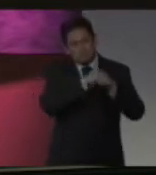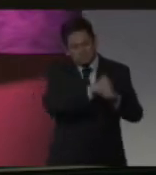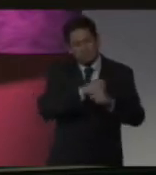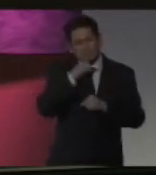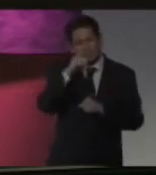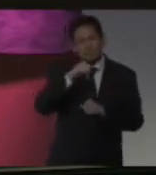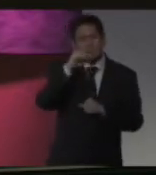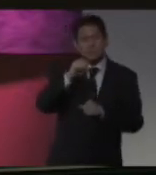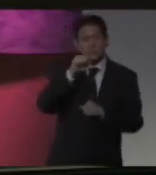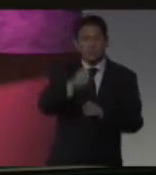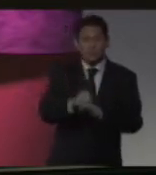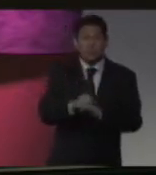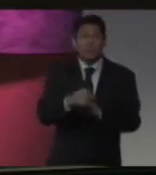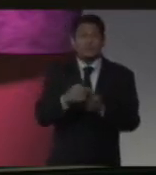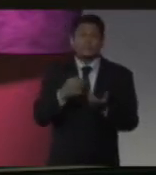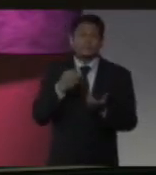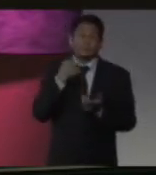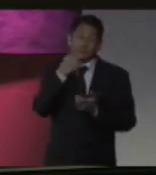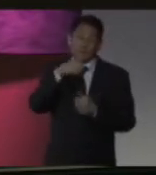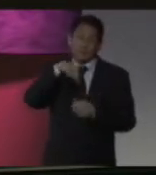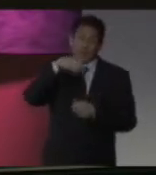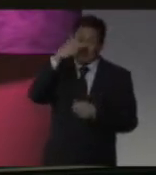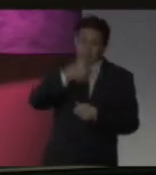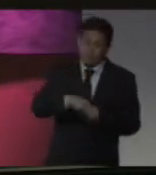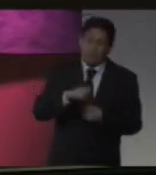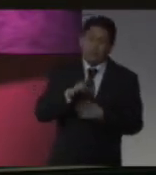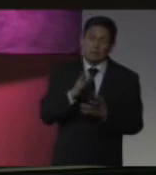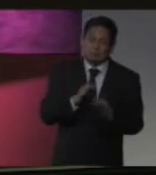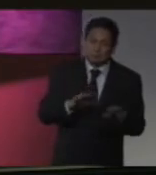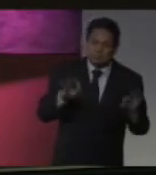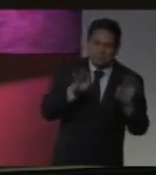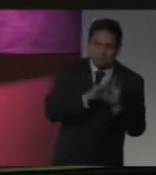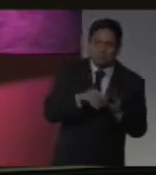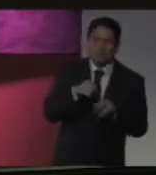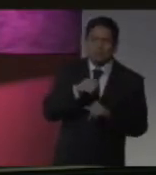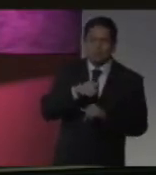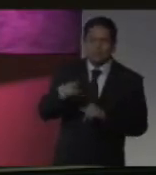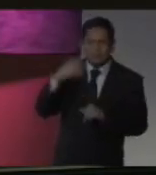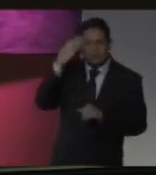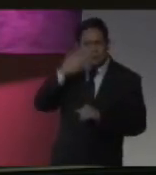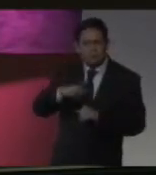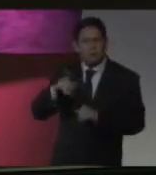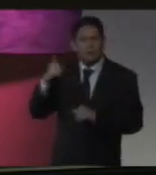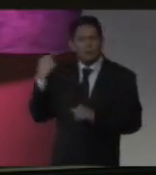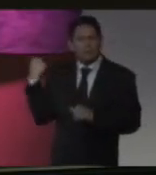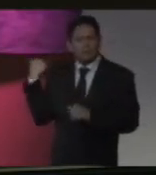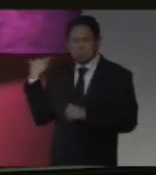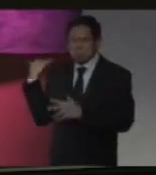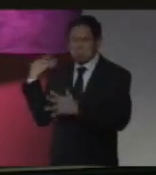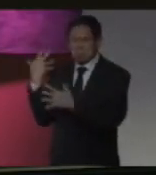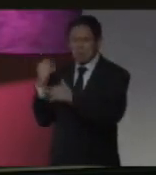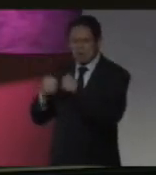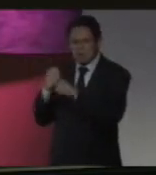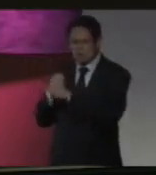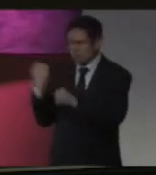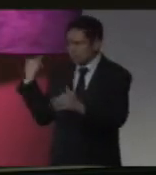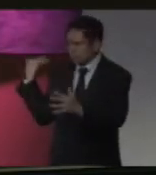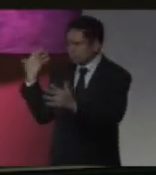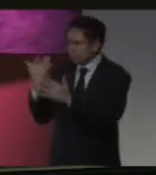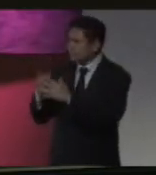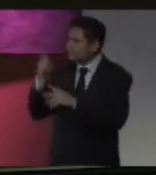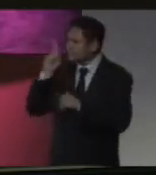muy importante saber que en México las mujeres en las últimas décadas han